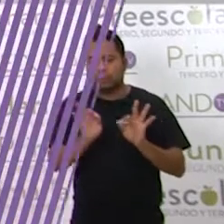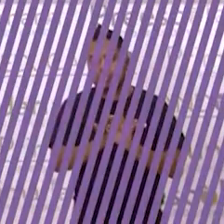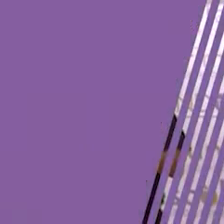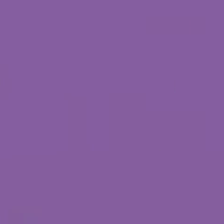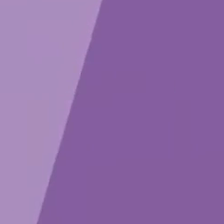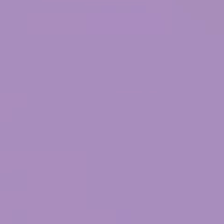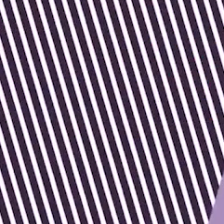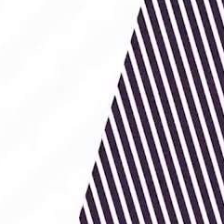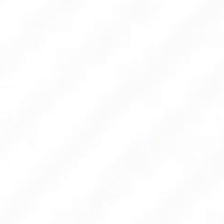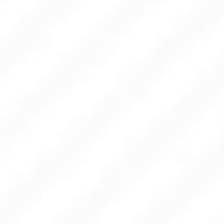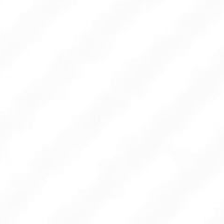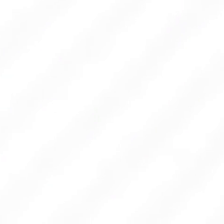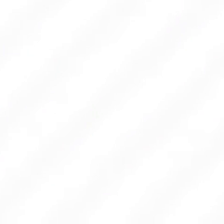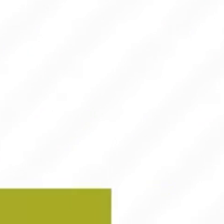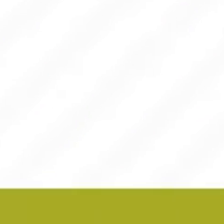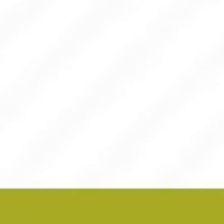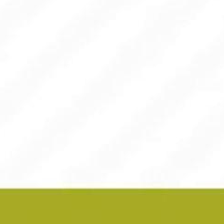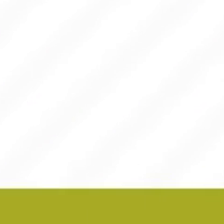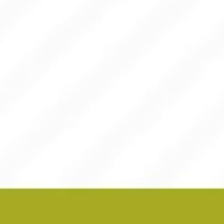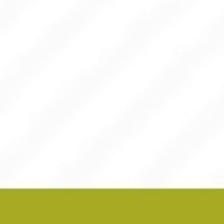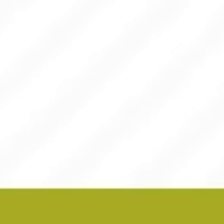resultado.